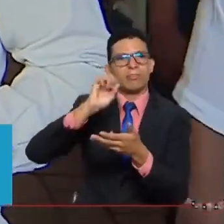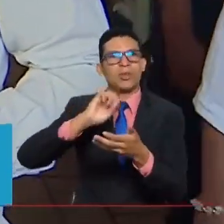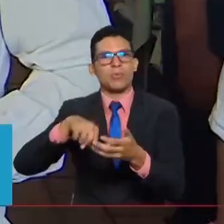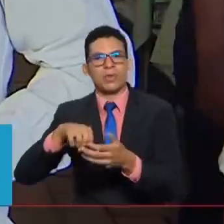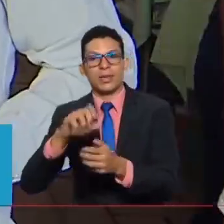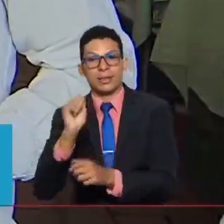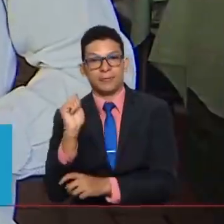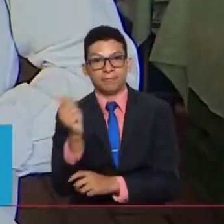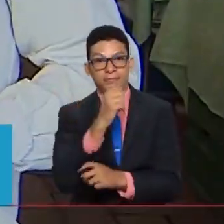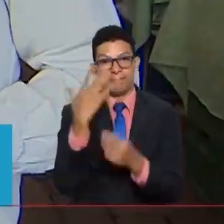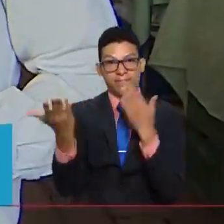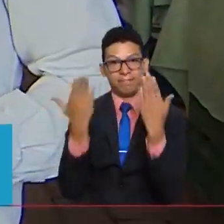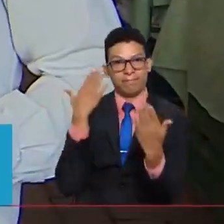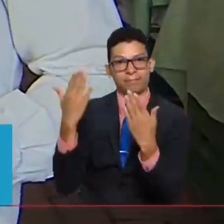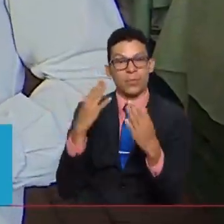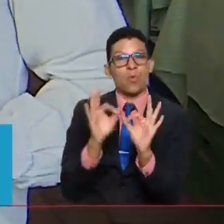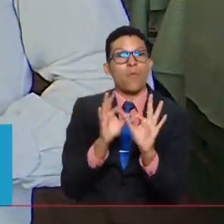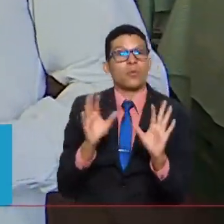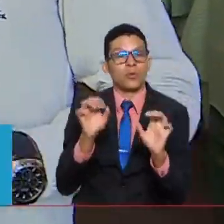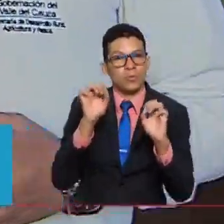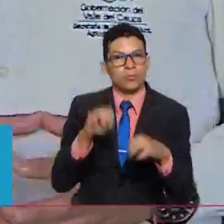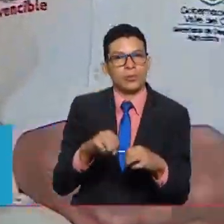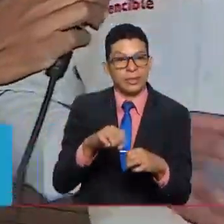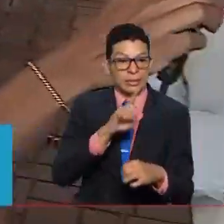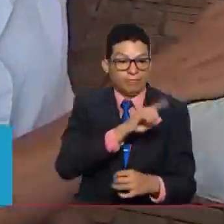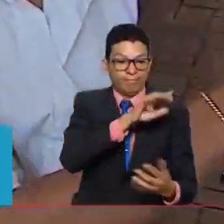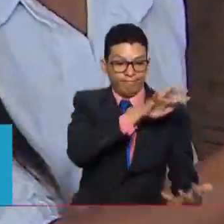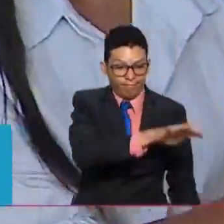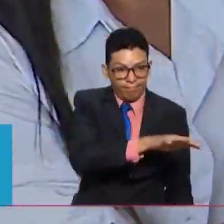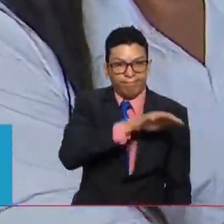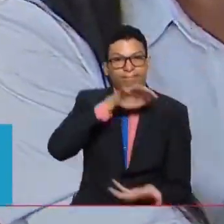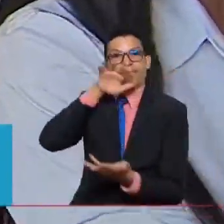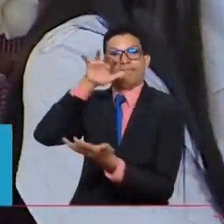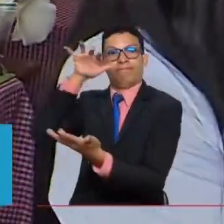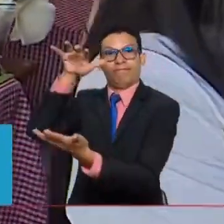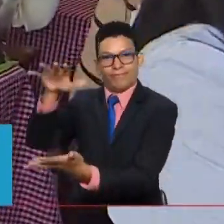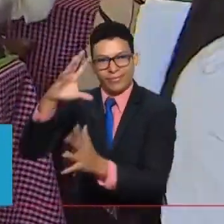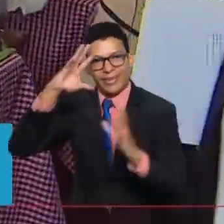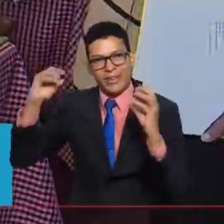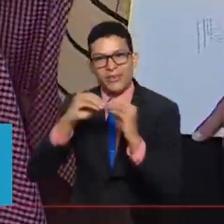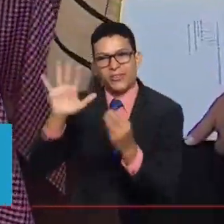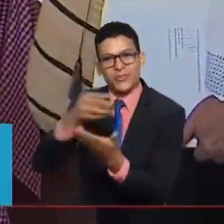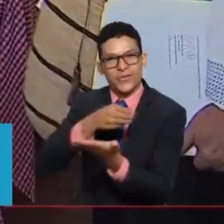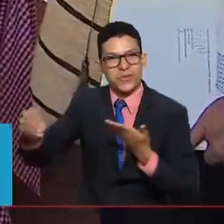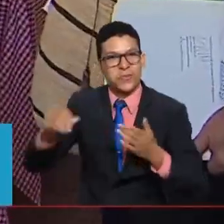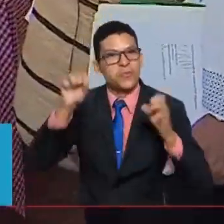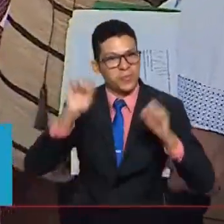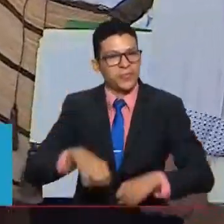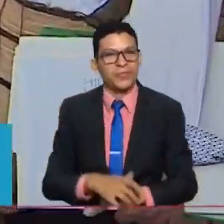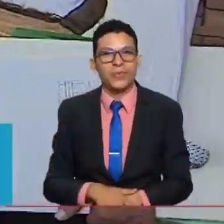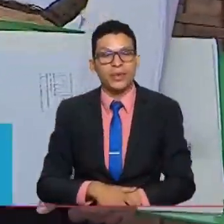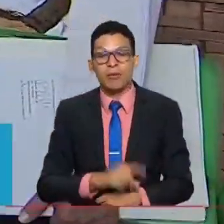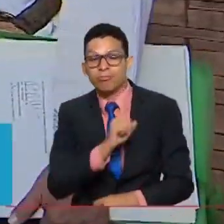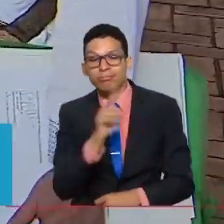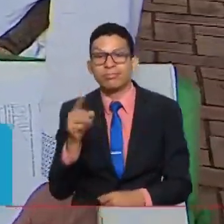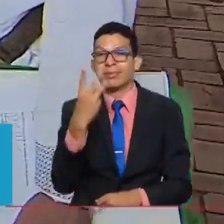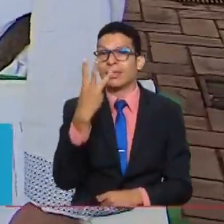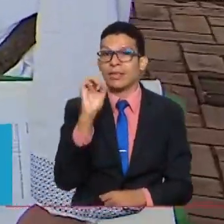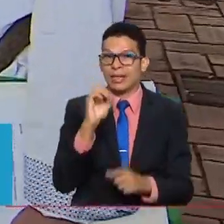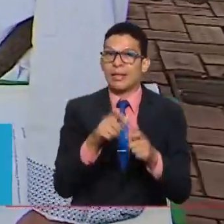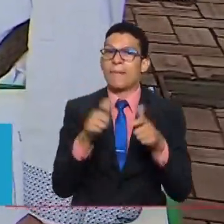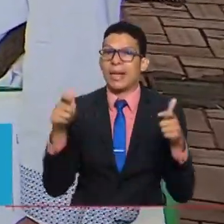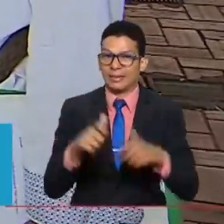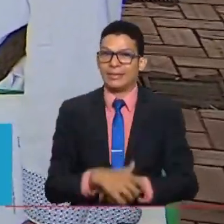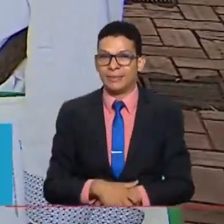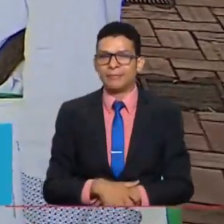productores van a tener esa oportunidad de cerrar directamente esos acuerdos con los compradores. Vamos a tener más de 30 compradores y